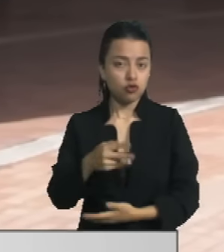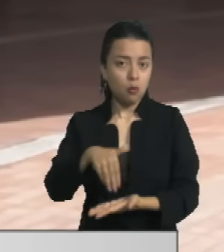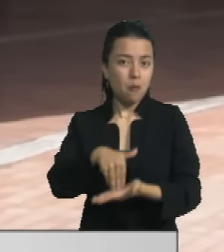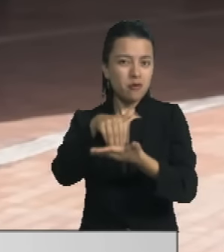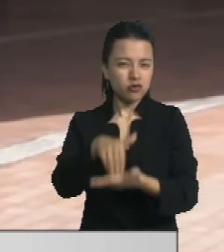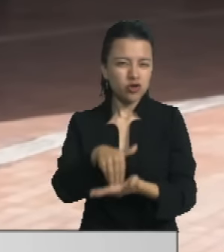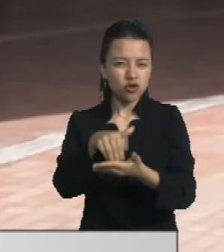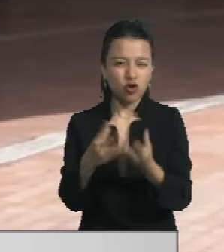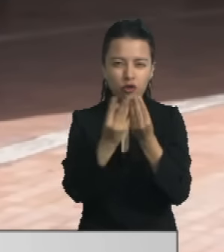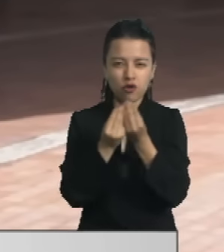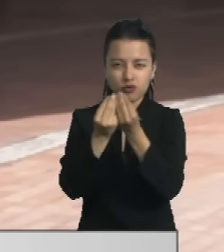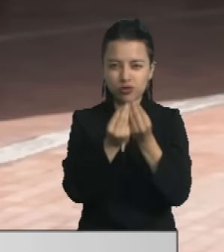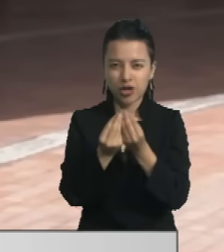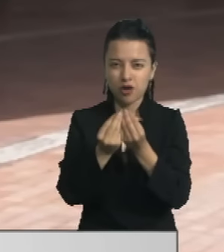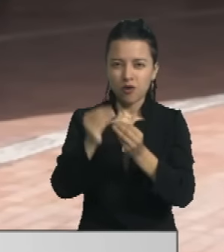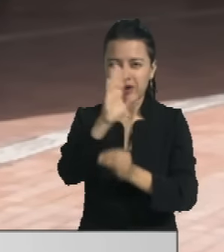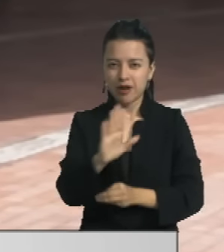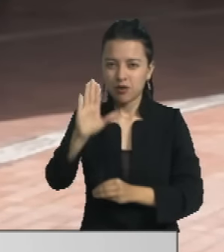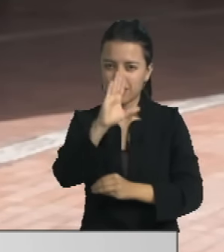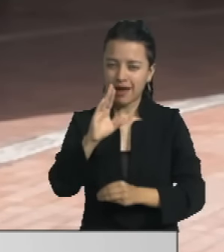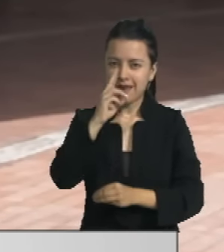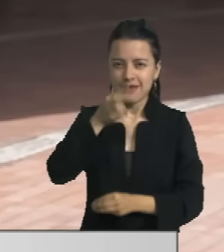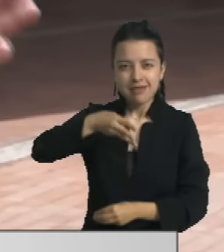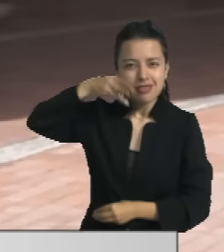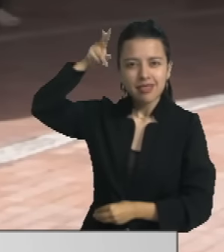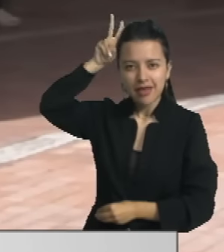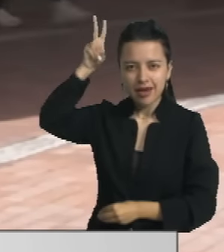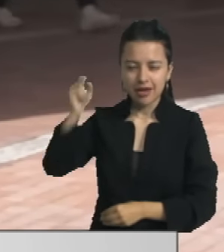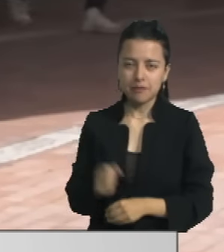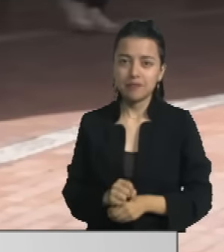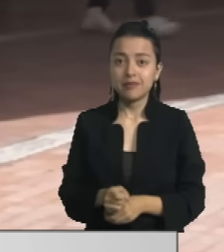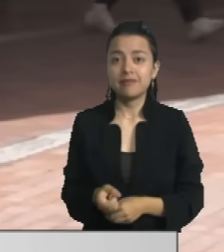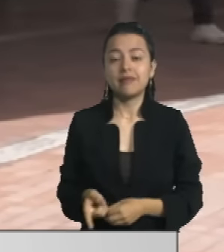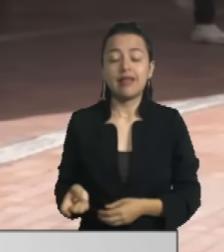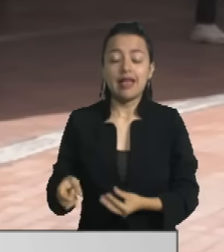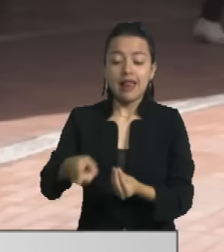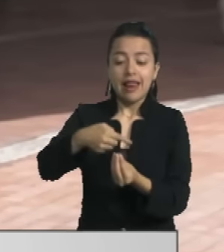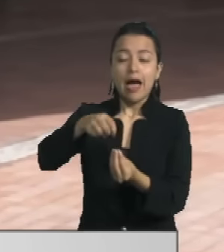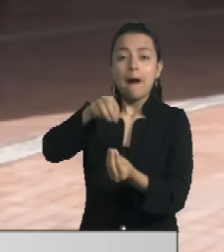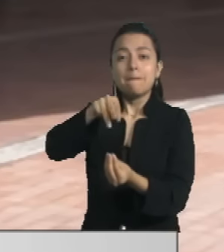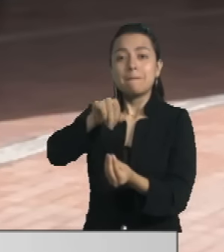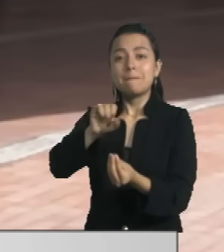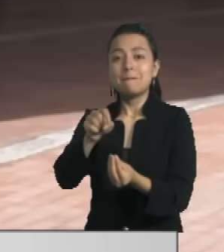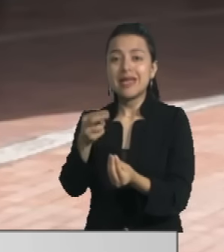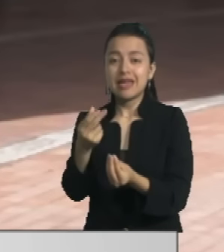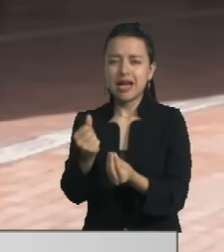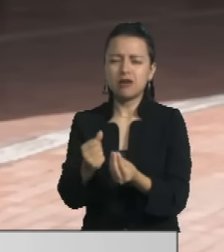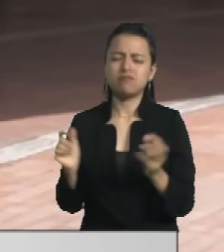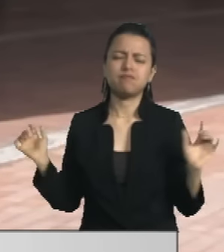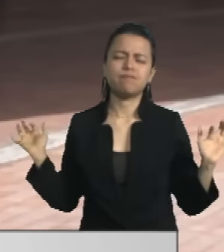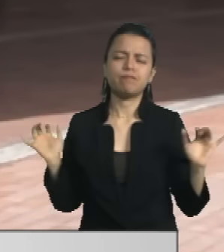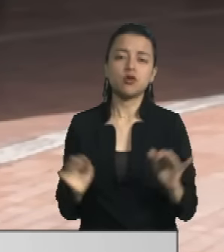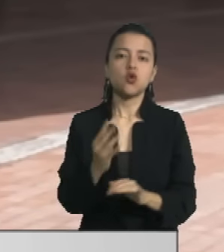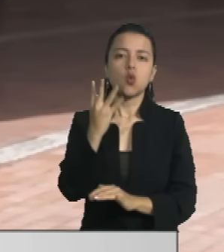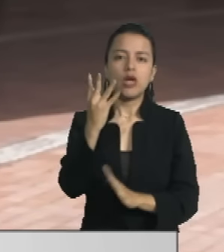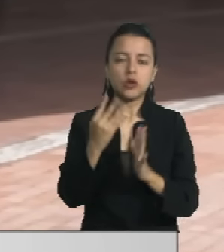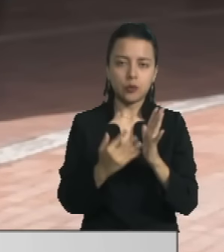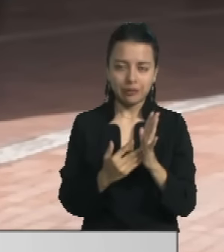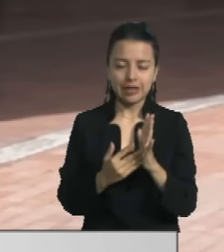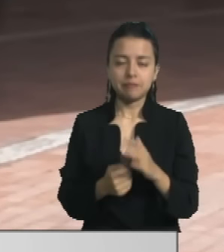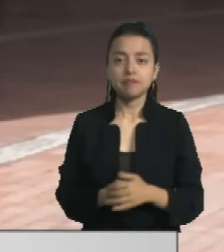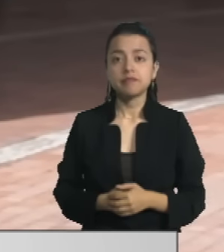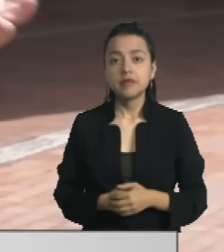hace el consejo regional indígena del cauca la minga indígena más de 4,000 indígenas que han llegado desde diversos